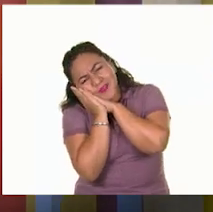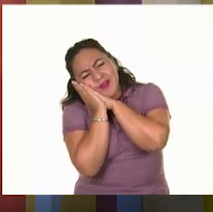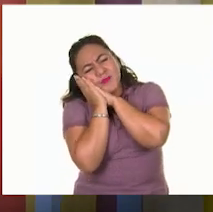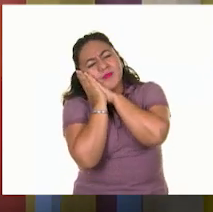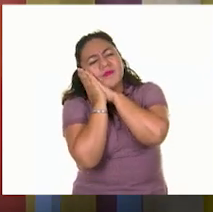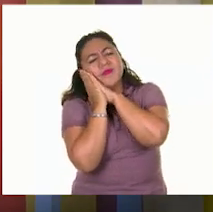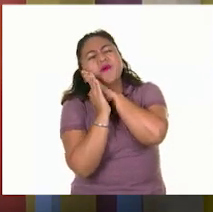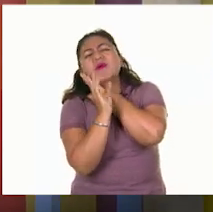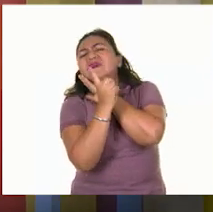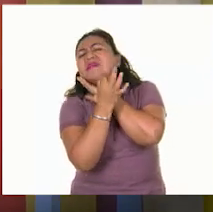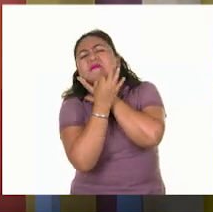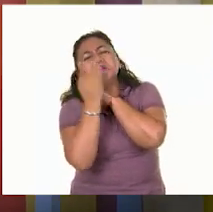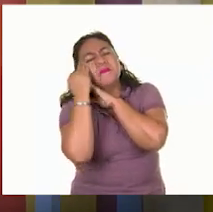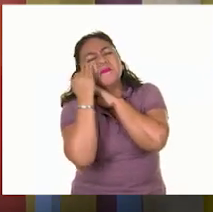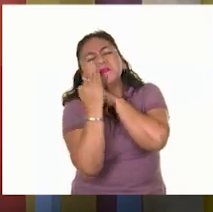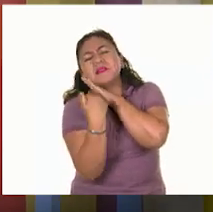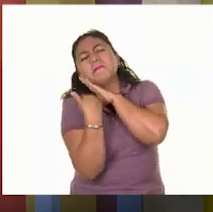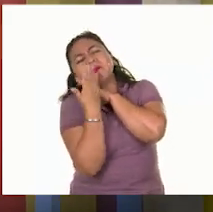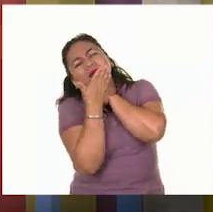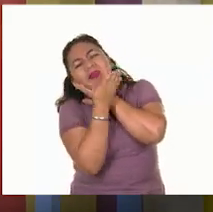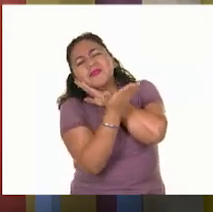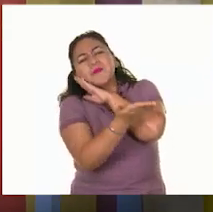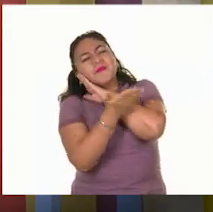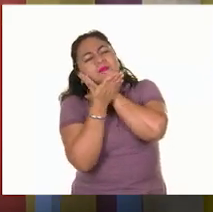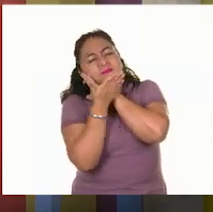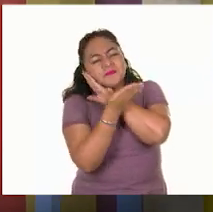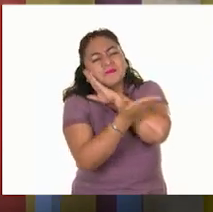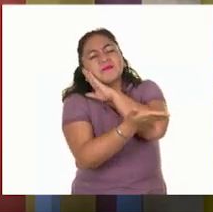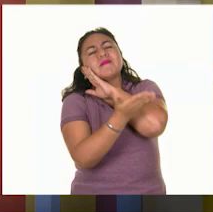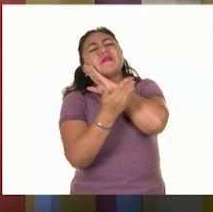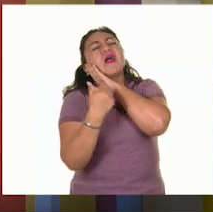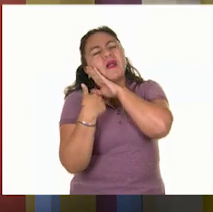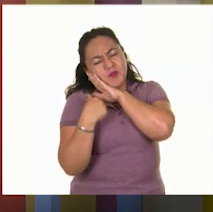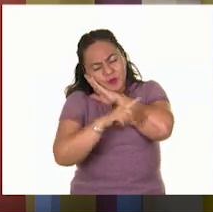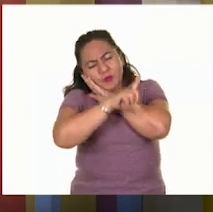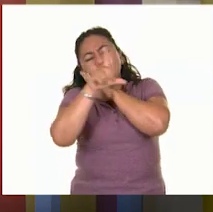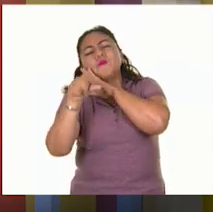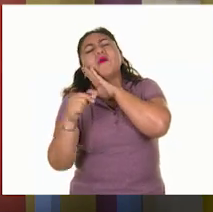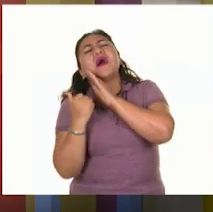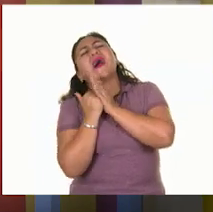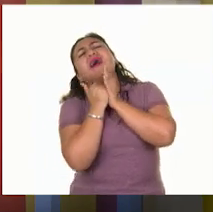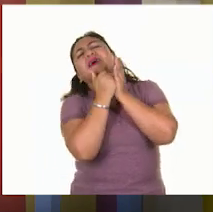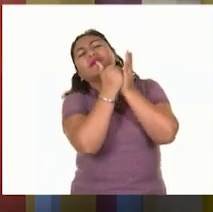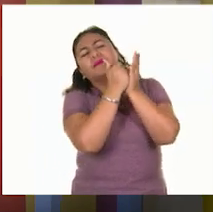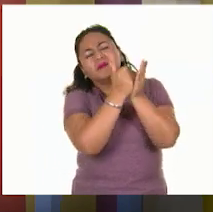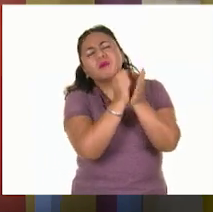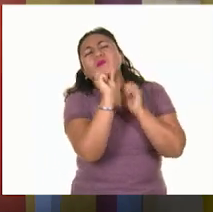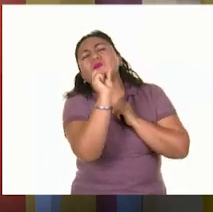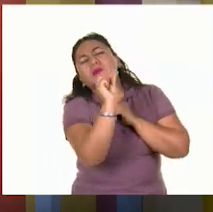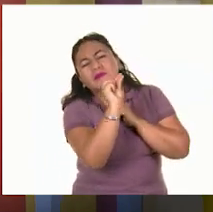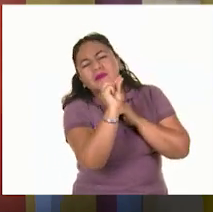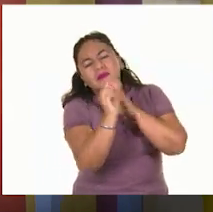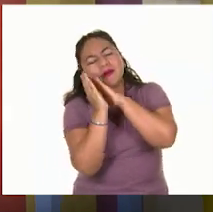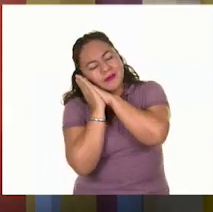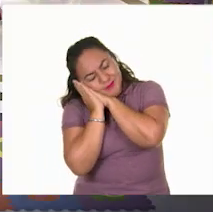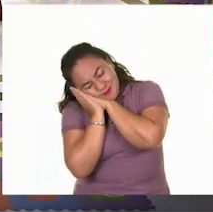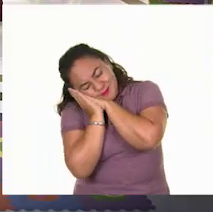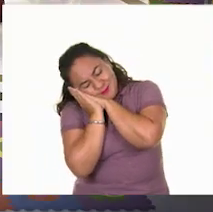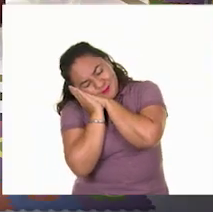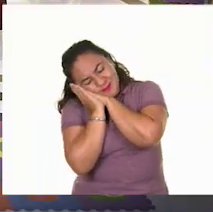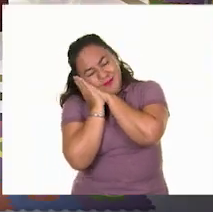minutitos, solo ese tiempo te pido y ya te ayudo, dame un ratito.